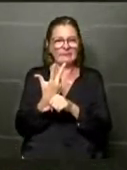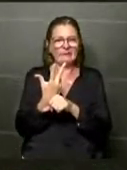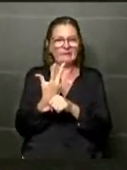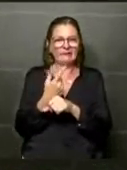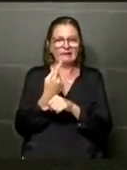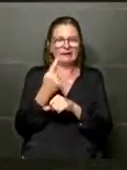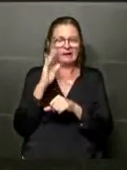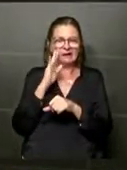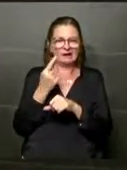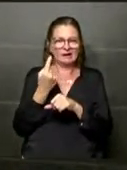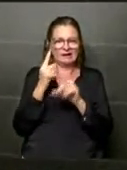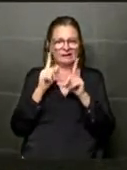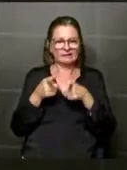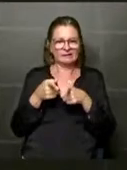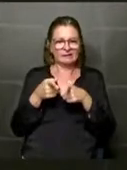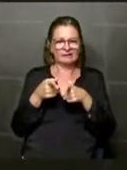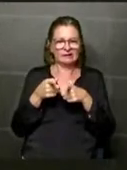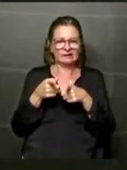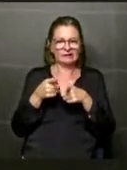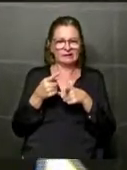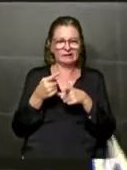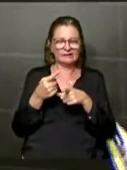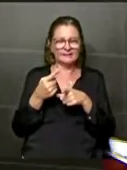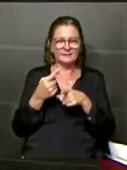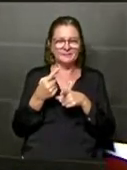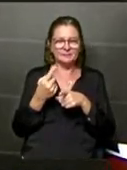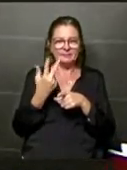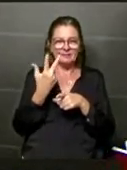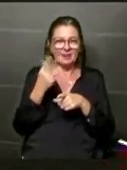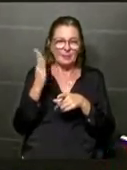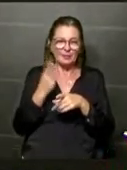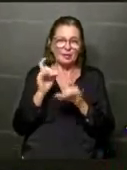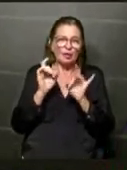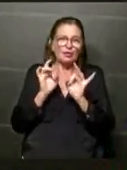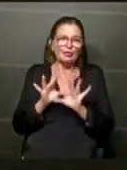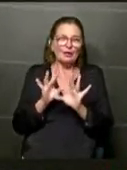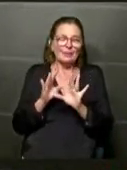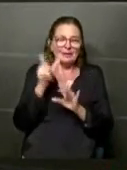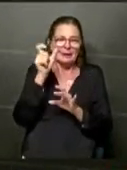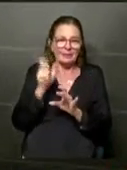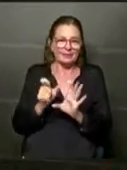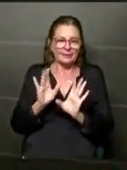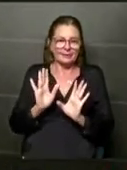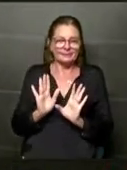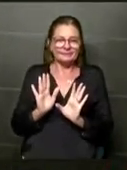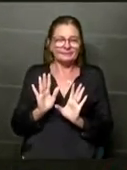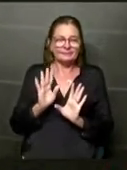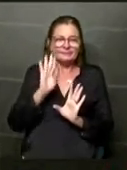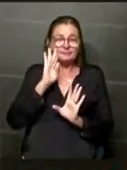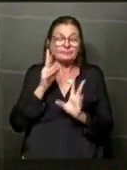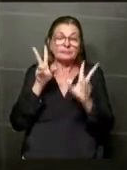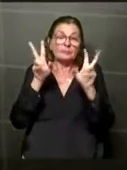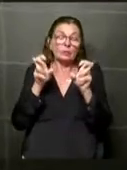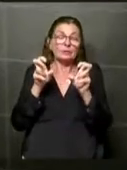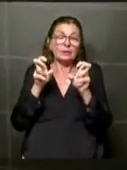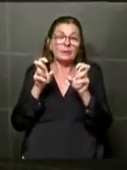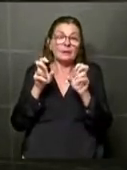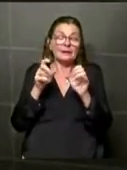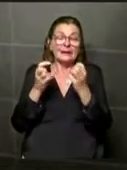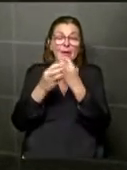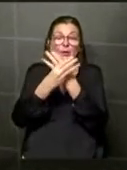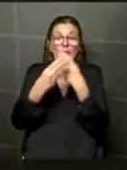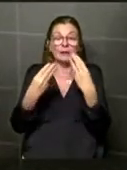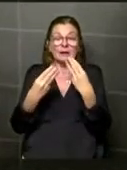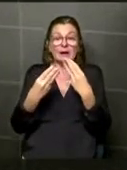infancia aparece mencionado, digamos, por 3% solo de las personas. Entonces, aparece como un tema que no, en términos generales